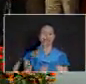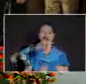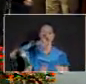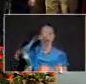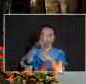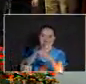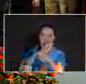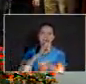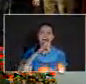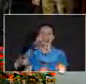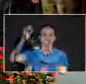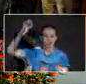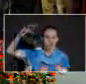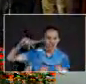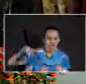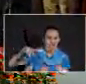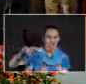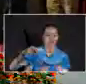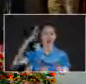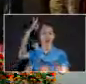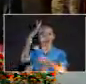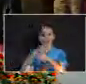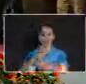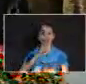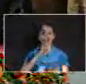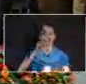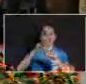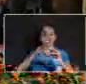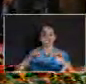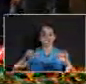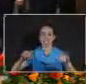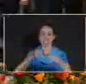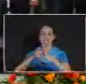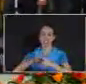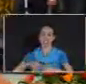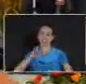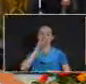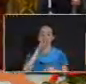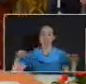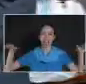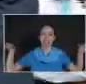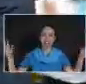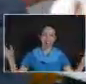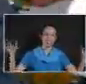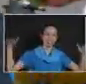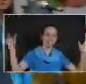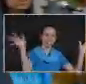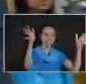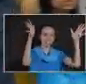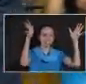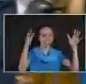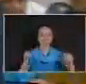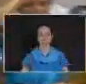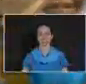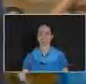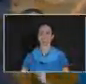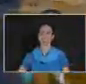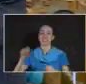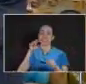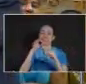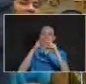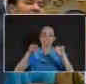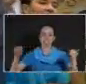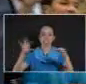mi nación es bendita. Guatemala es tierra de águilas, tierra de águilas, tierra de águilas, tierra